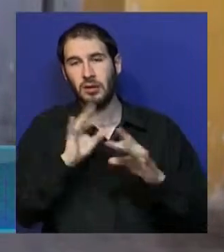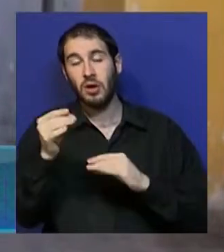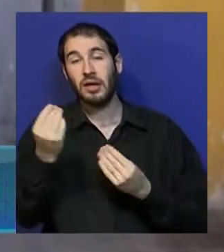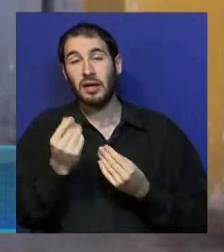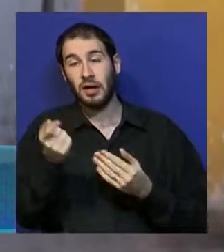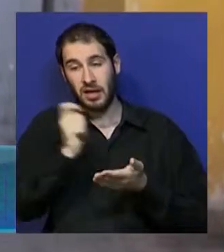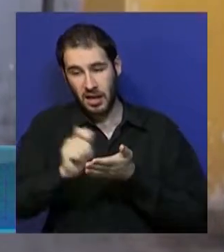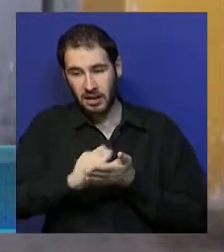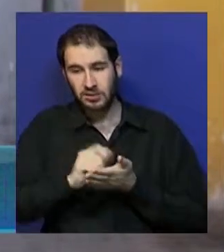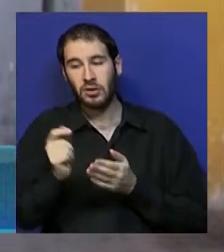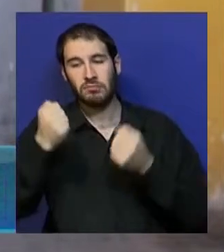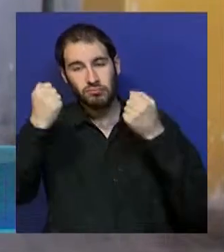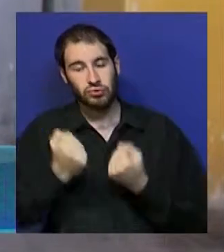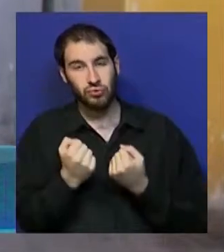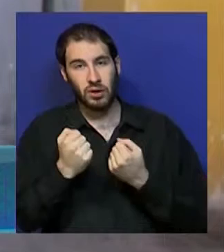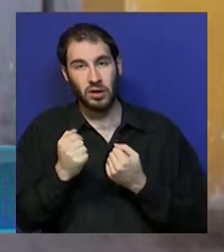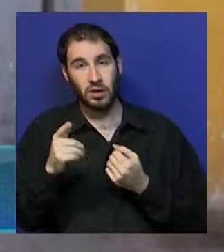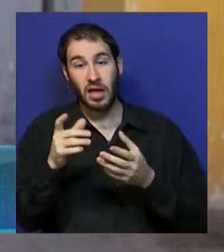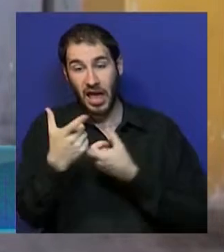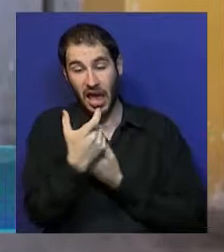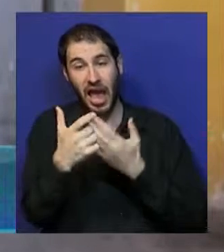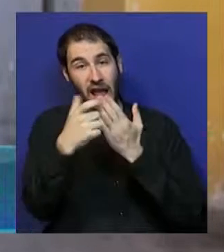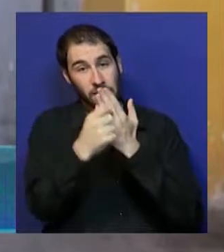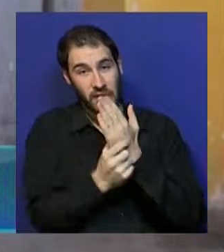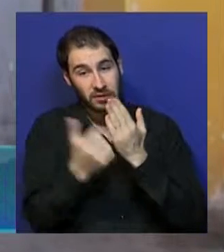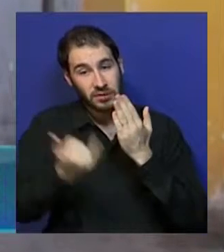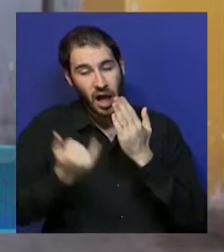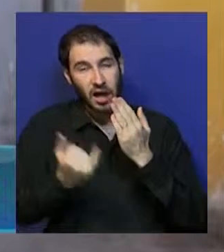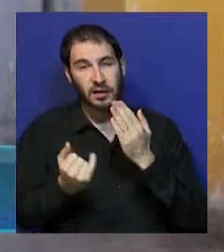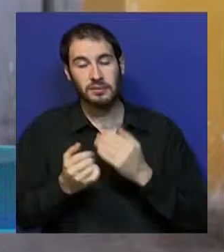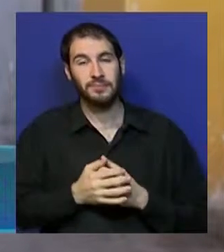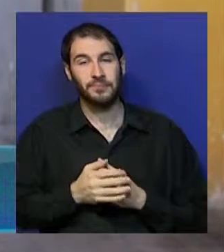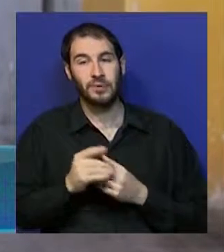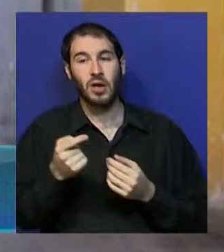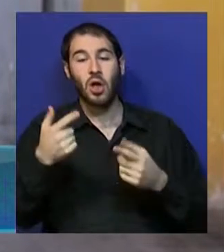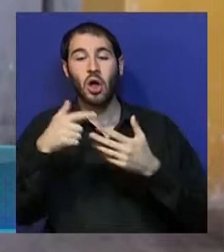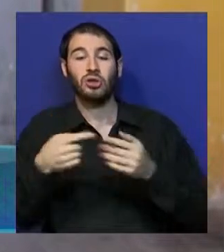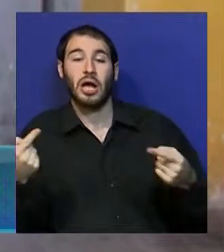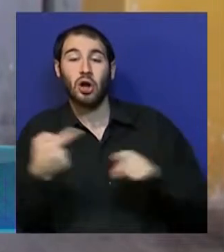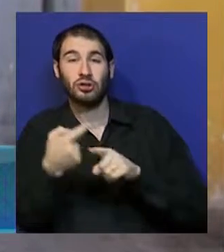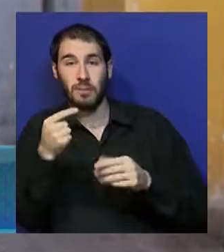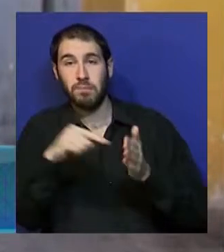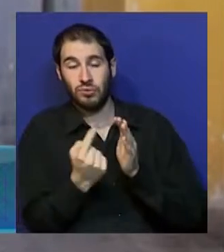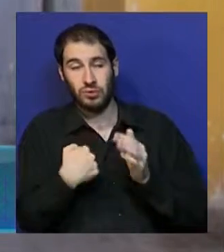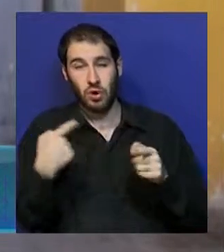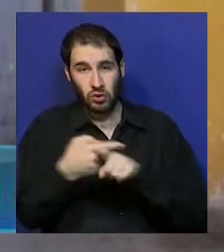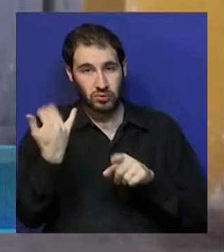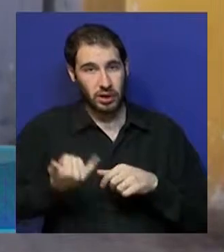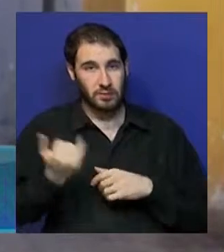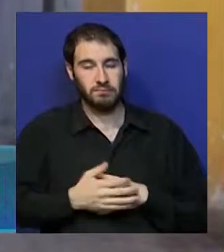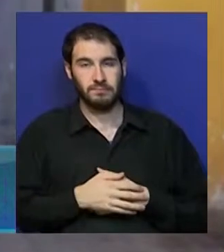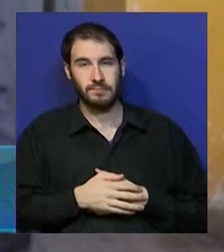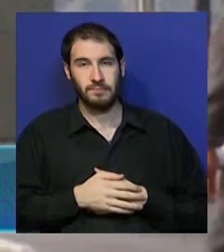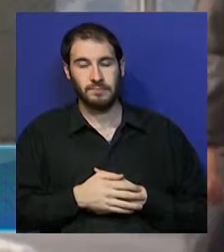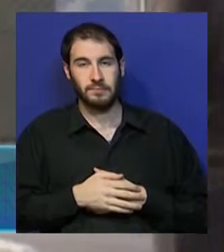por escrito dieran su postura. Y está en el expediente las posturas contrarias a estos puntos que yo digo, o sea,